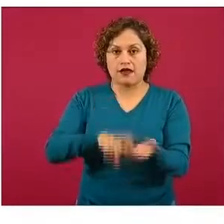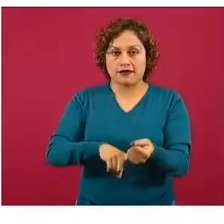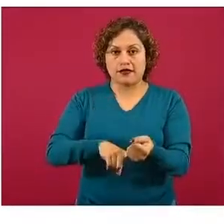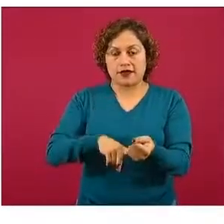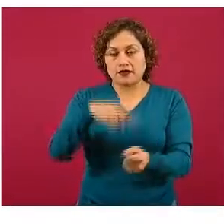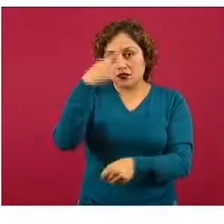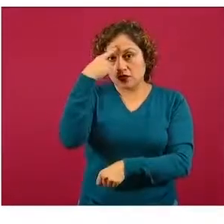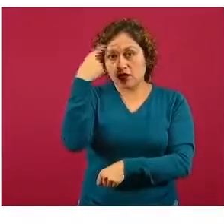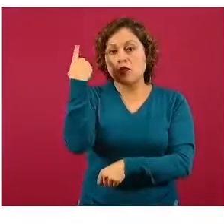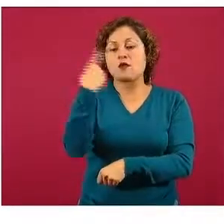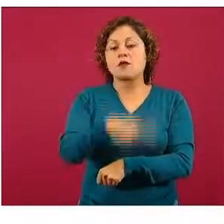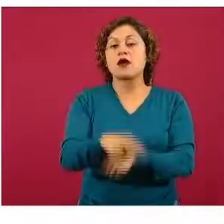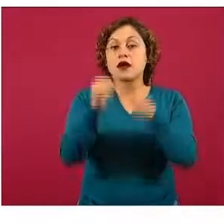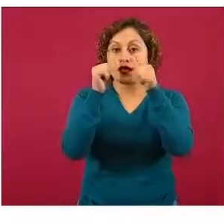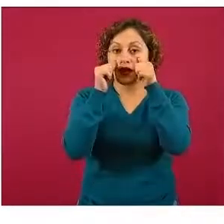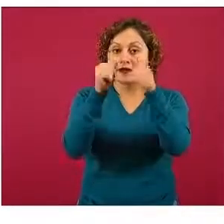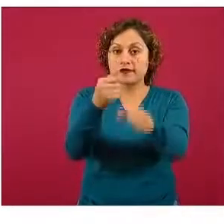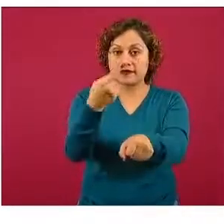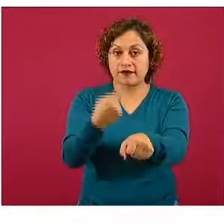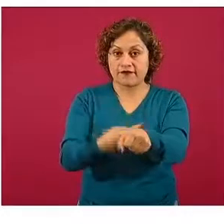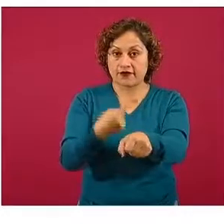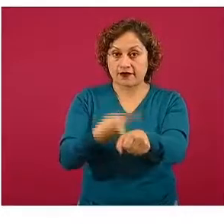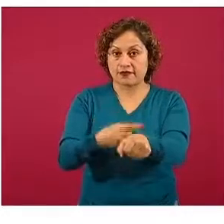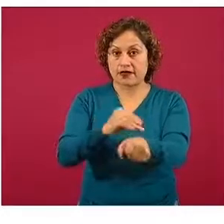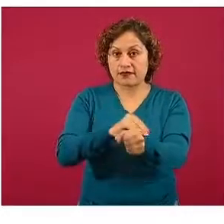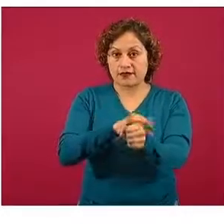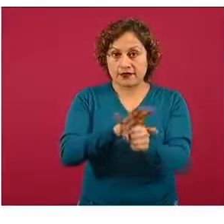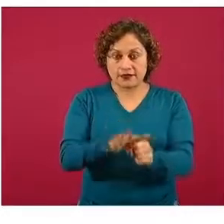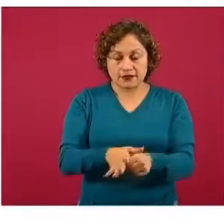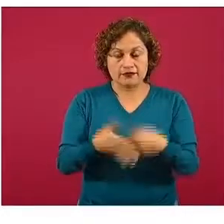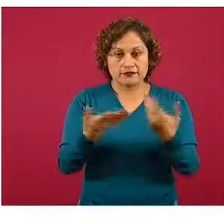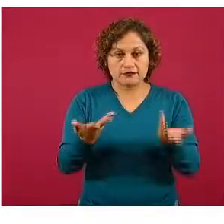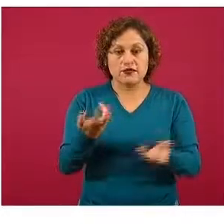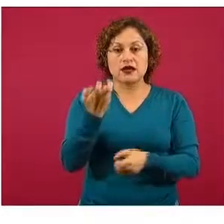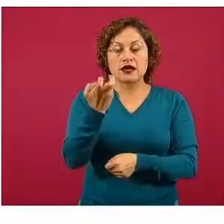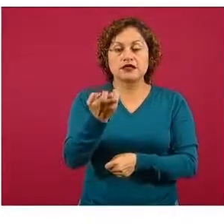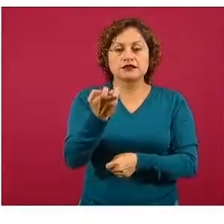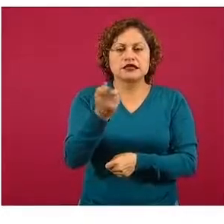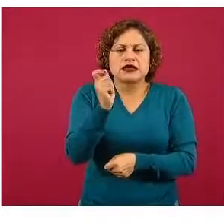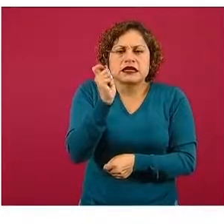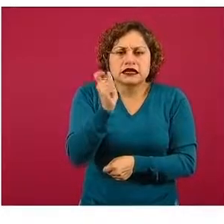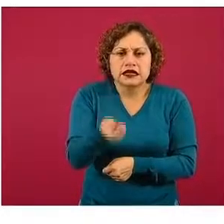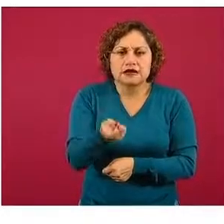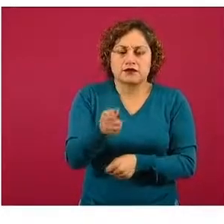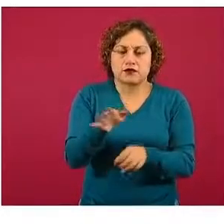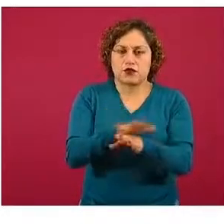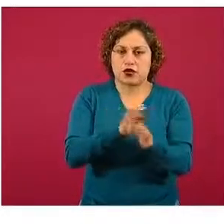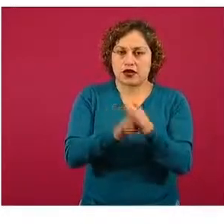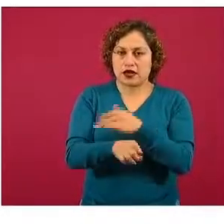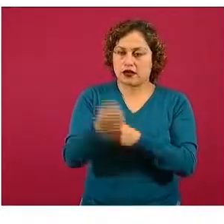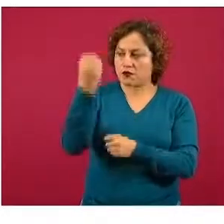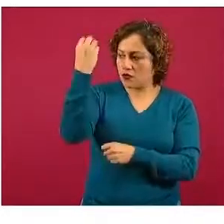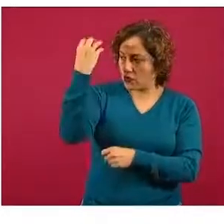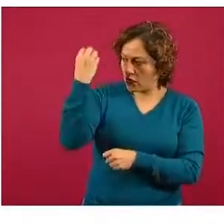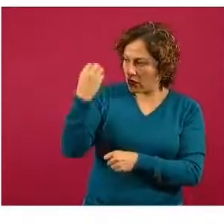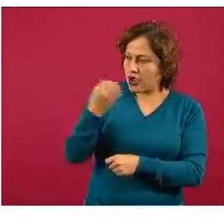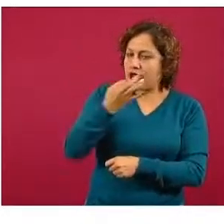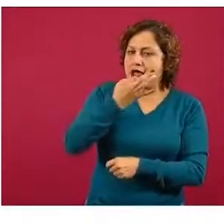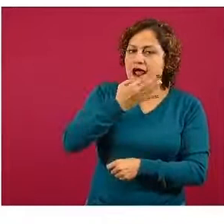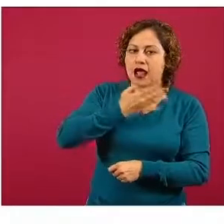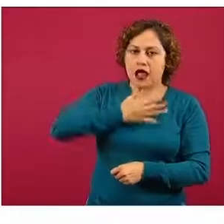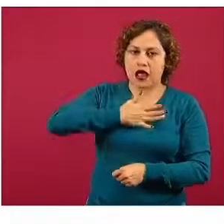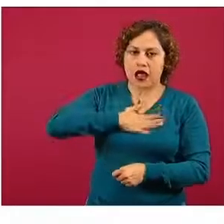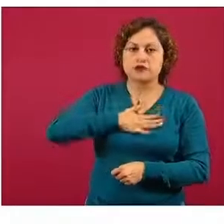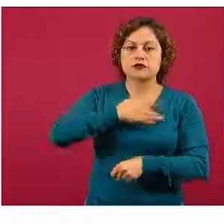presenta de la COVID-19. Estamos hablando entonces del riesgo que tenemos, uno, de contagiarnos, de si nos